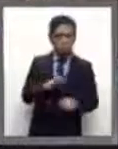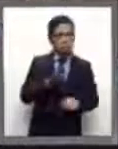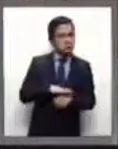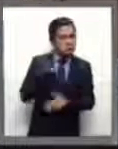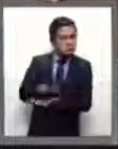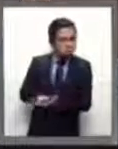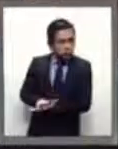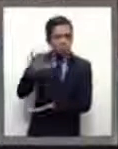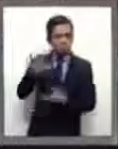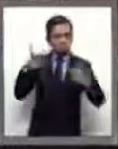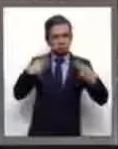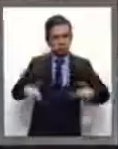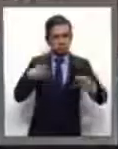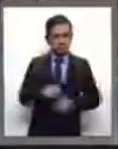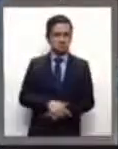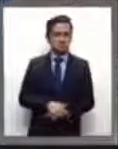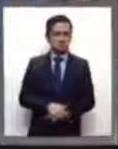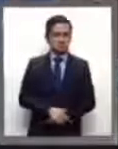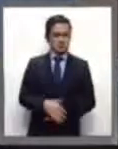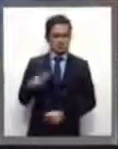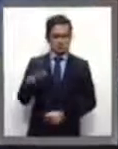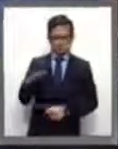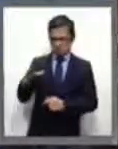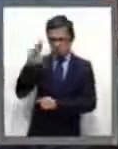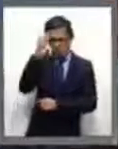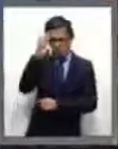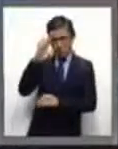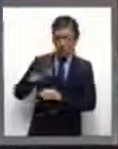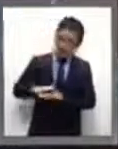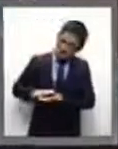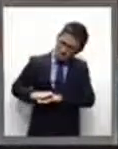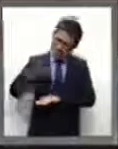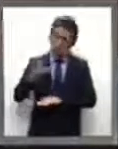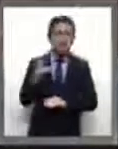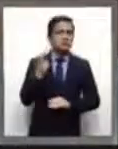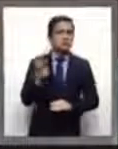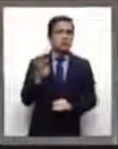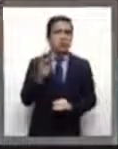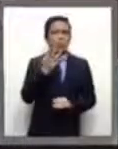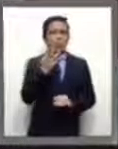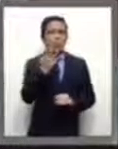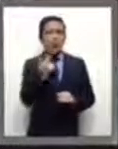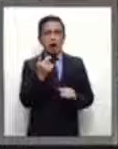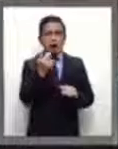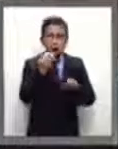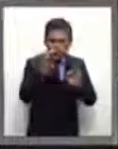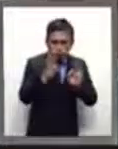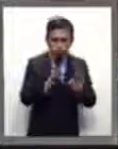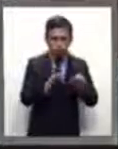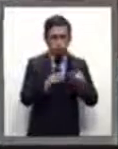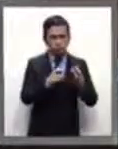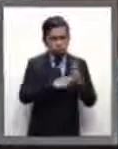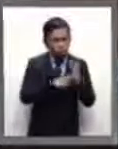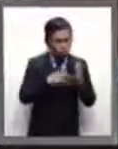Hay un sobreejercicio o una ampliación no justificada en este ramo que ha hecho